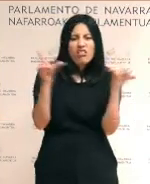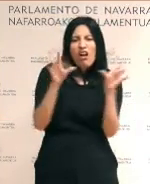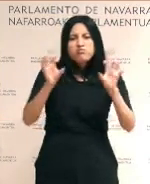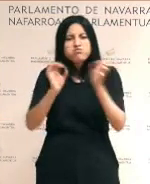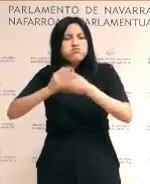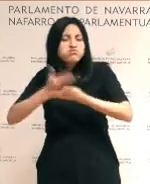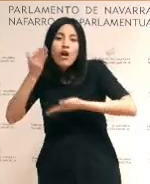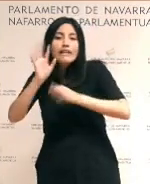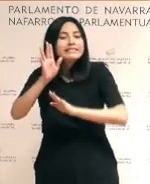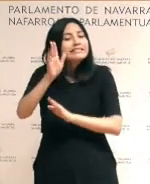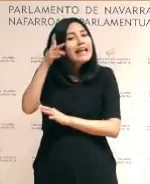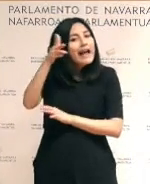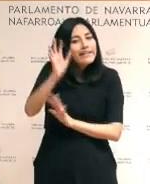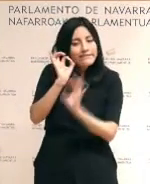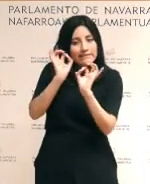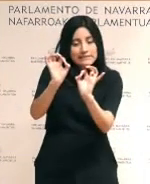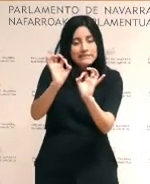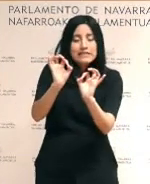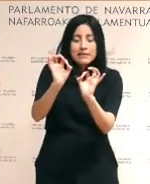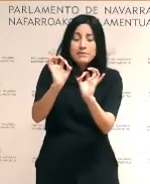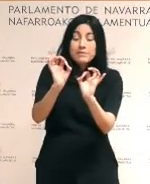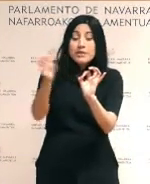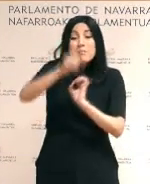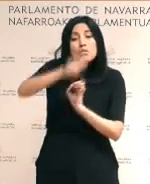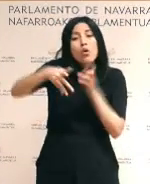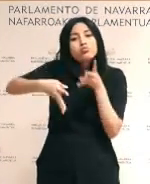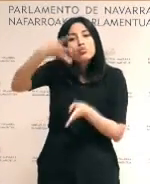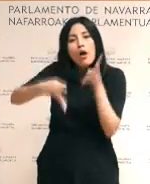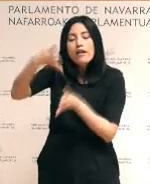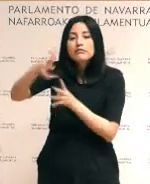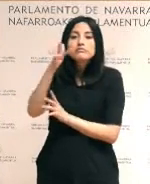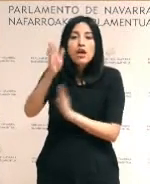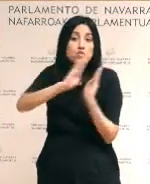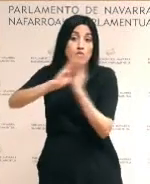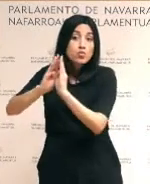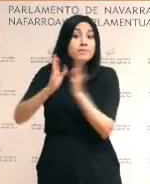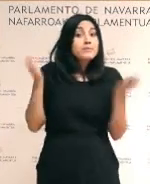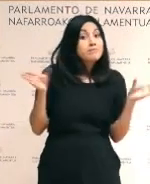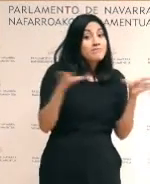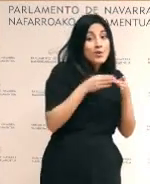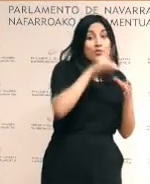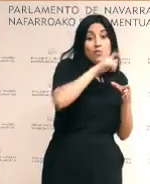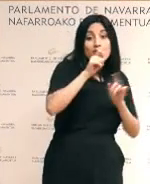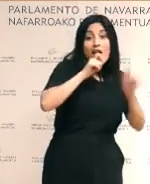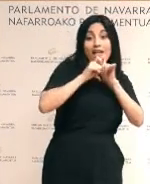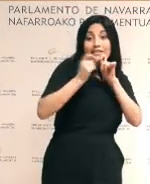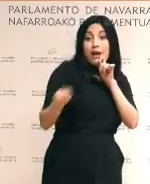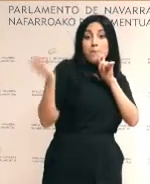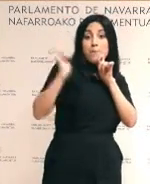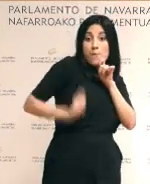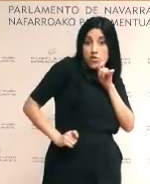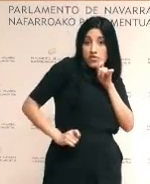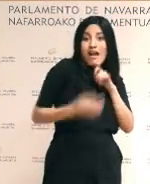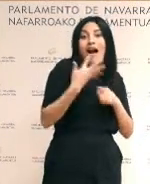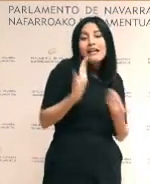un derecho constitucional y fundamental de todos los ciudadanos que, en el caso de los periodistas, se convierte también en un deber profesional, el deber